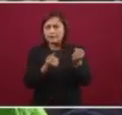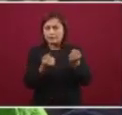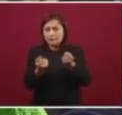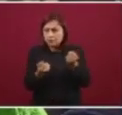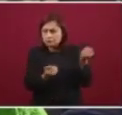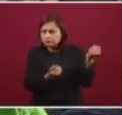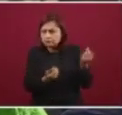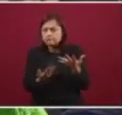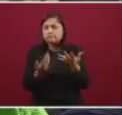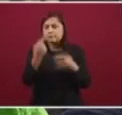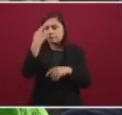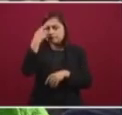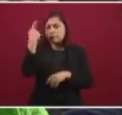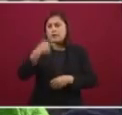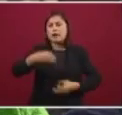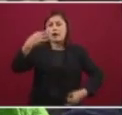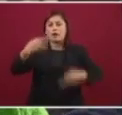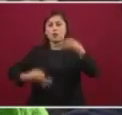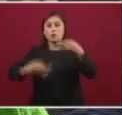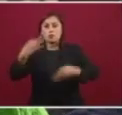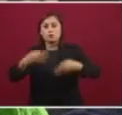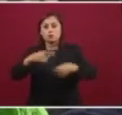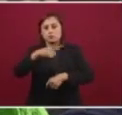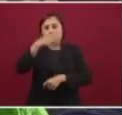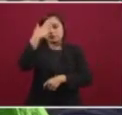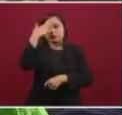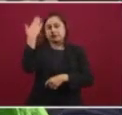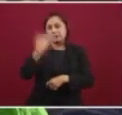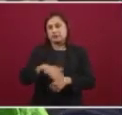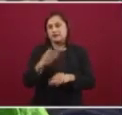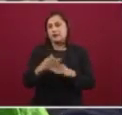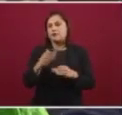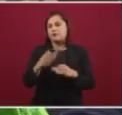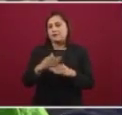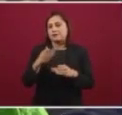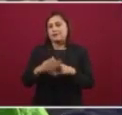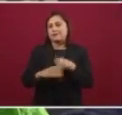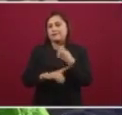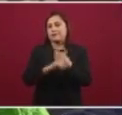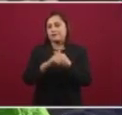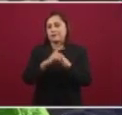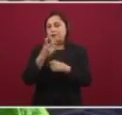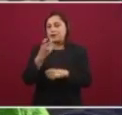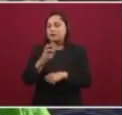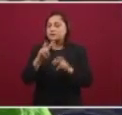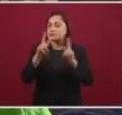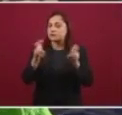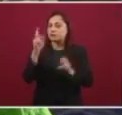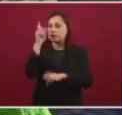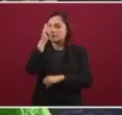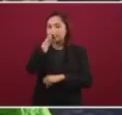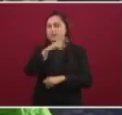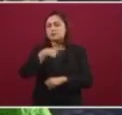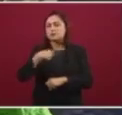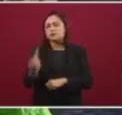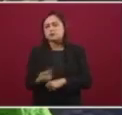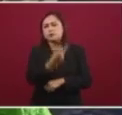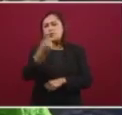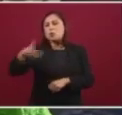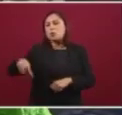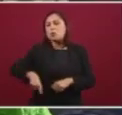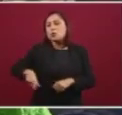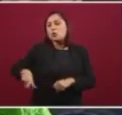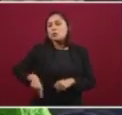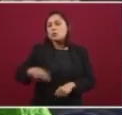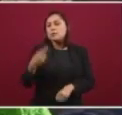ahorita comentó que fue un caso muy difícil. ¿Qué va a hacer ahora el gobierno mexicano al respecto cuando se